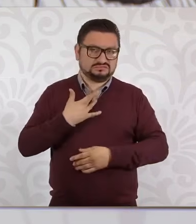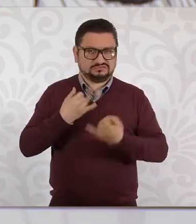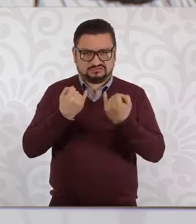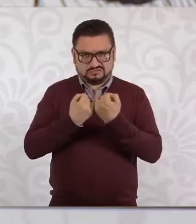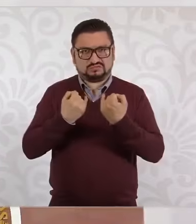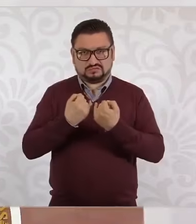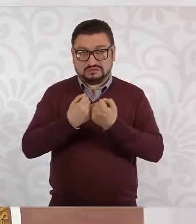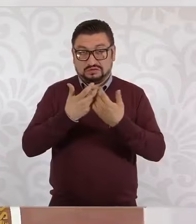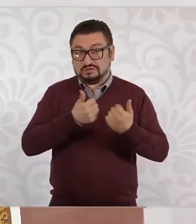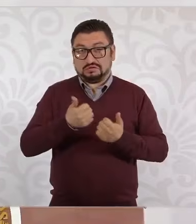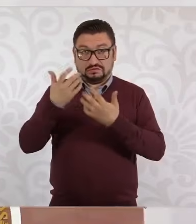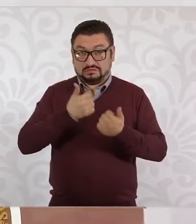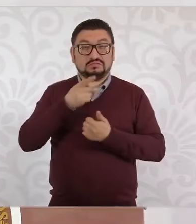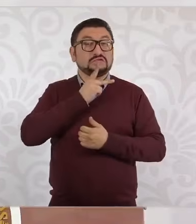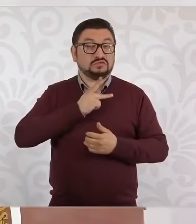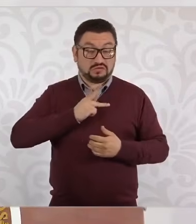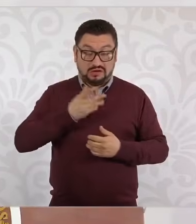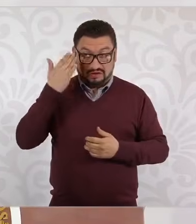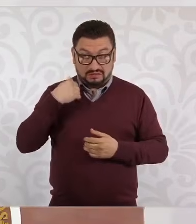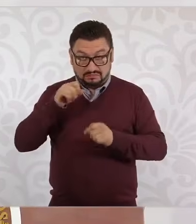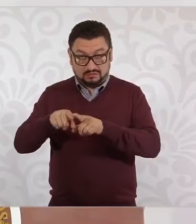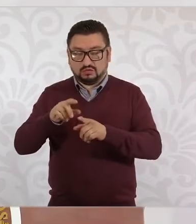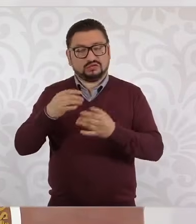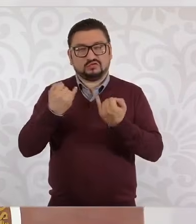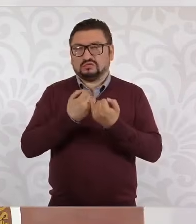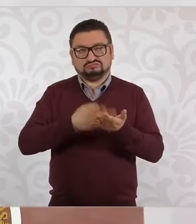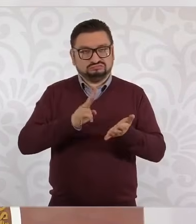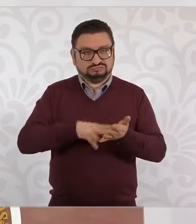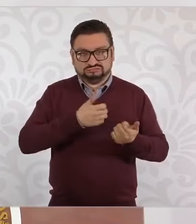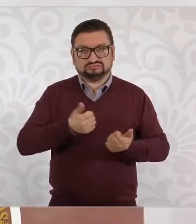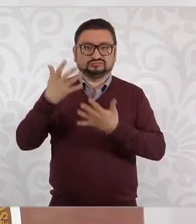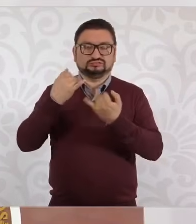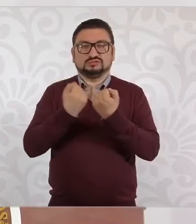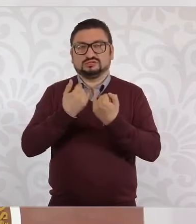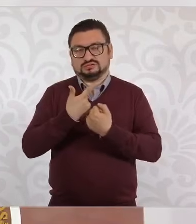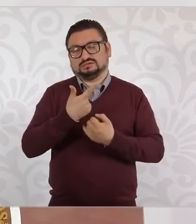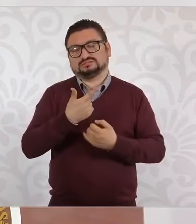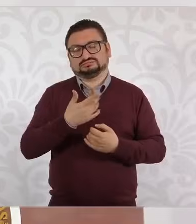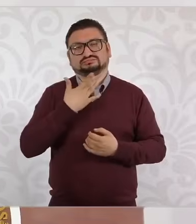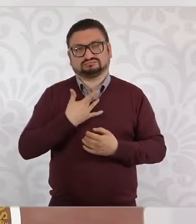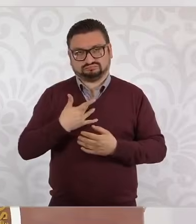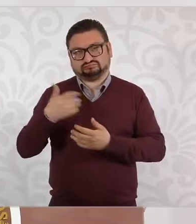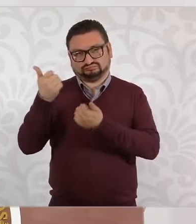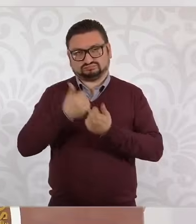no solo de la exportación de petróleo como era antes y de la importación de gasolinas. Bueno,